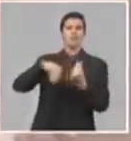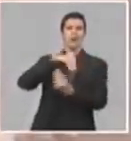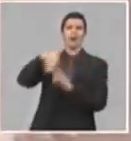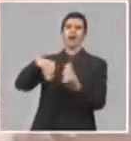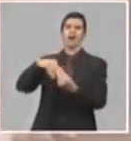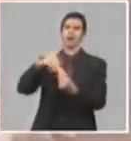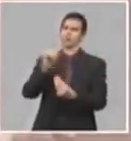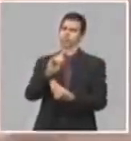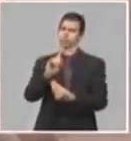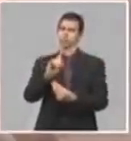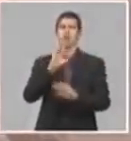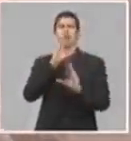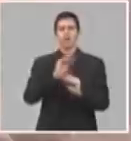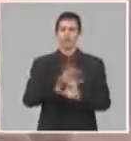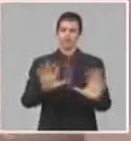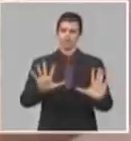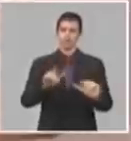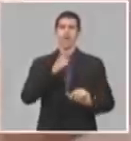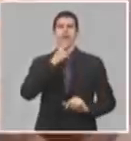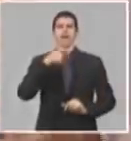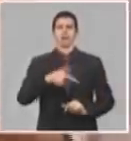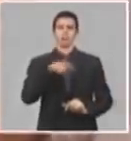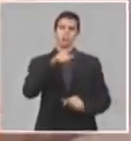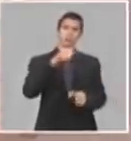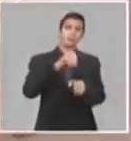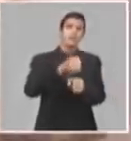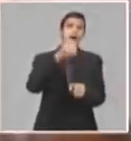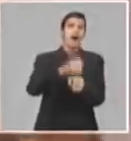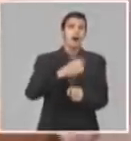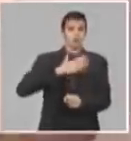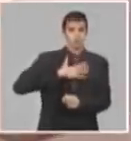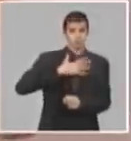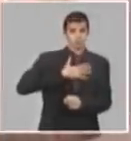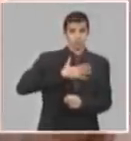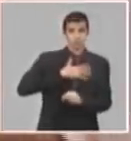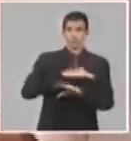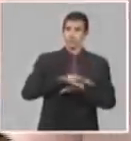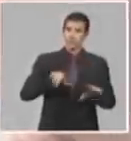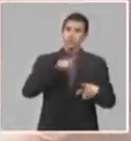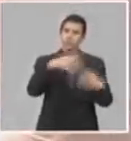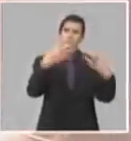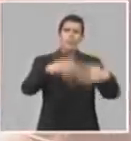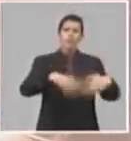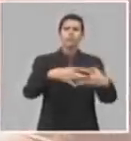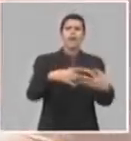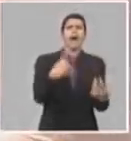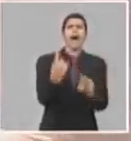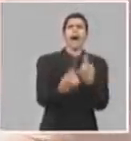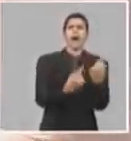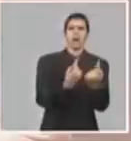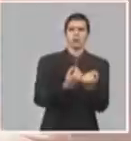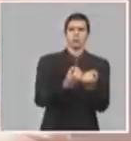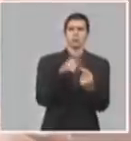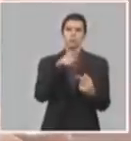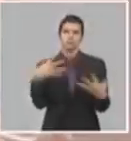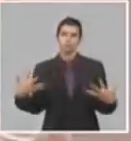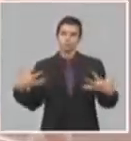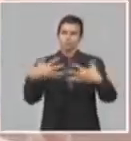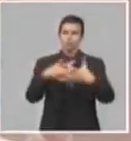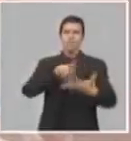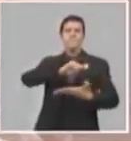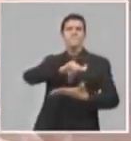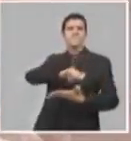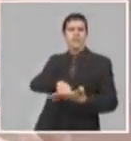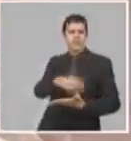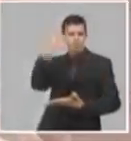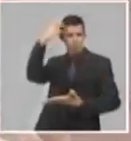las divisas necesarias para que ellos puedan reaprovisionarse, seguir produciendo, seguir exportando. En el caso de